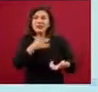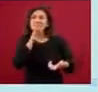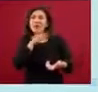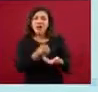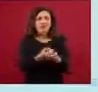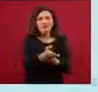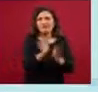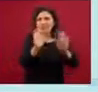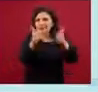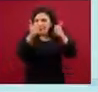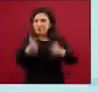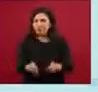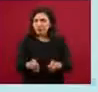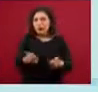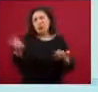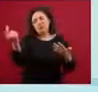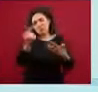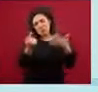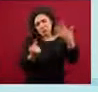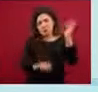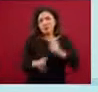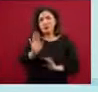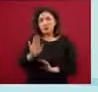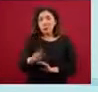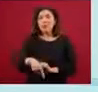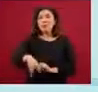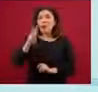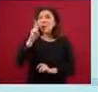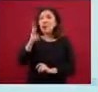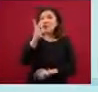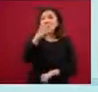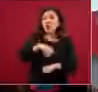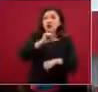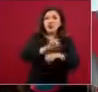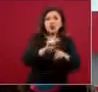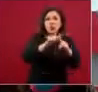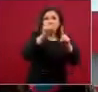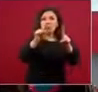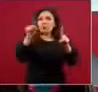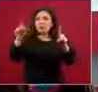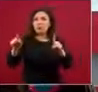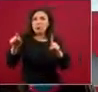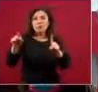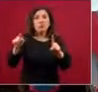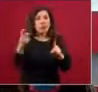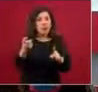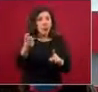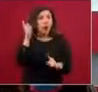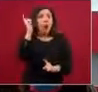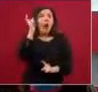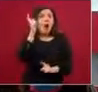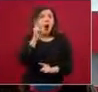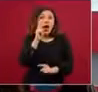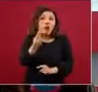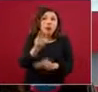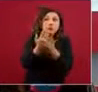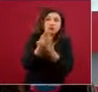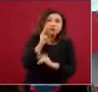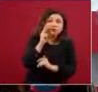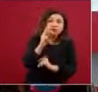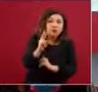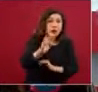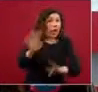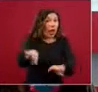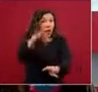síntomas, etcétera, etcétera. Pero ya es alentador ver 2 semanas consecutivas, estemos expectantes, no es